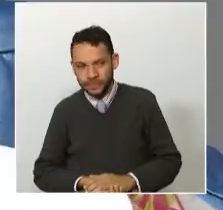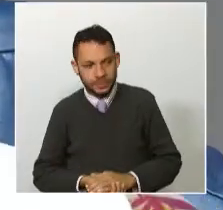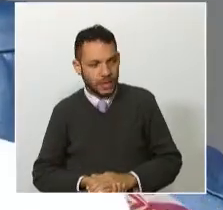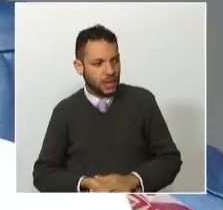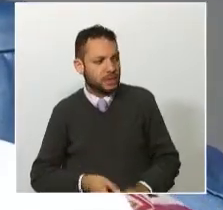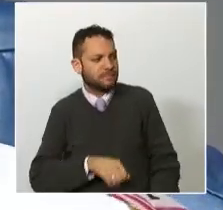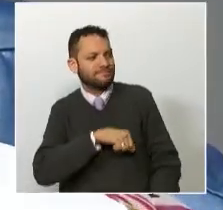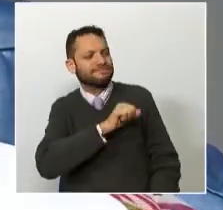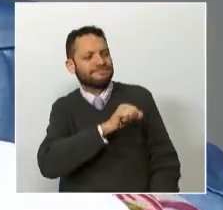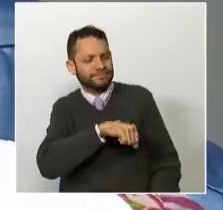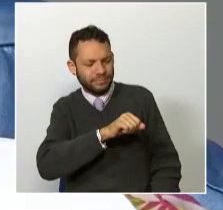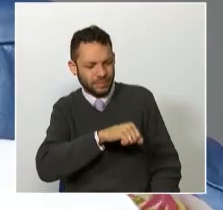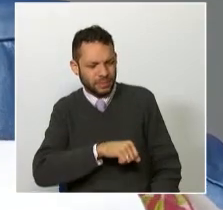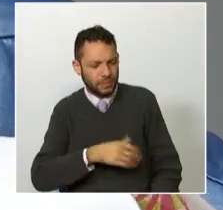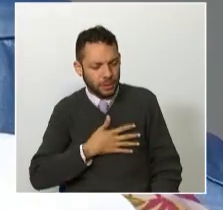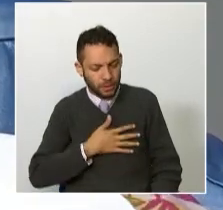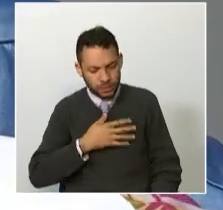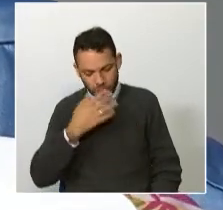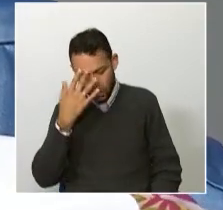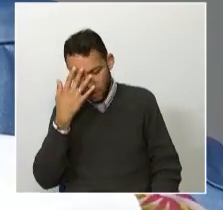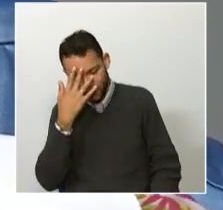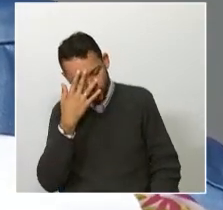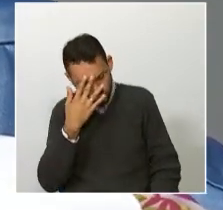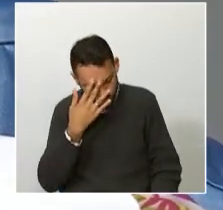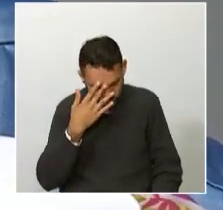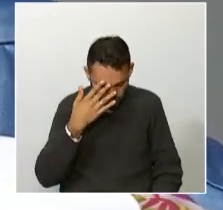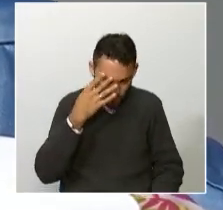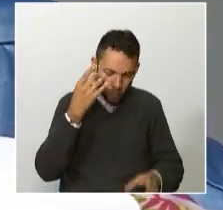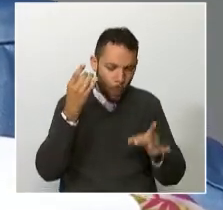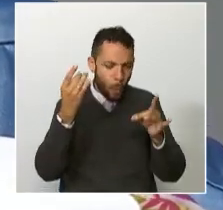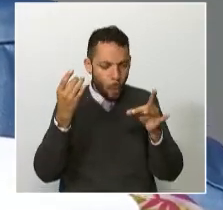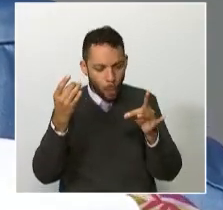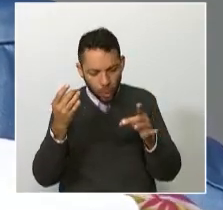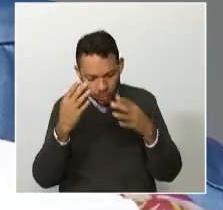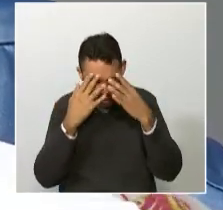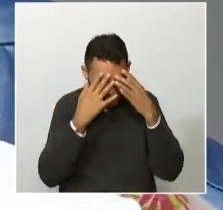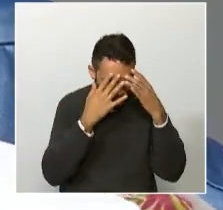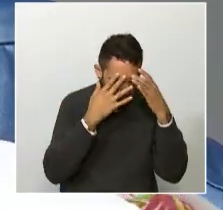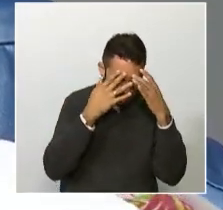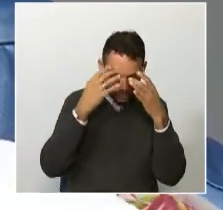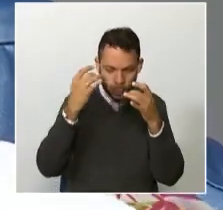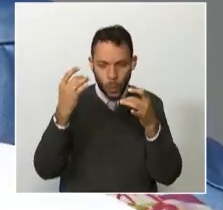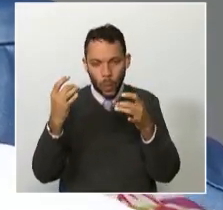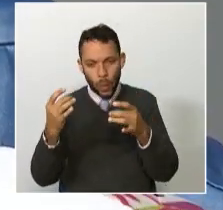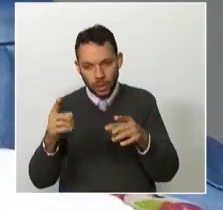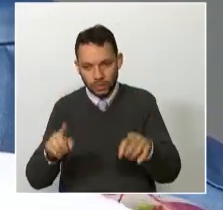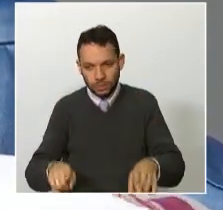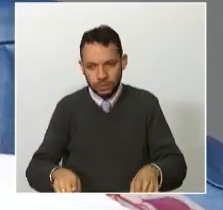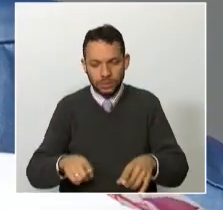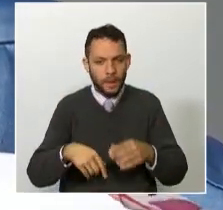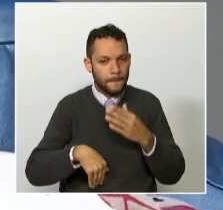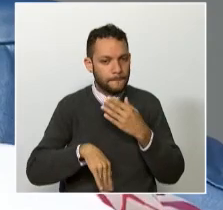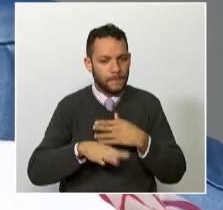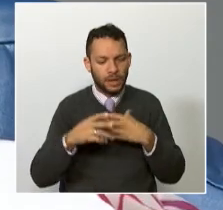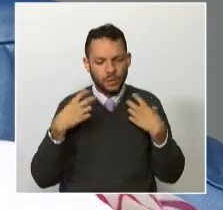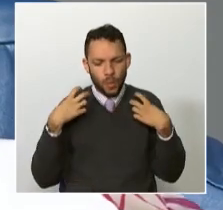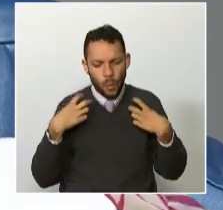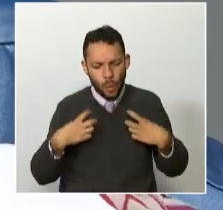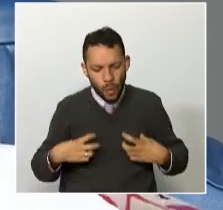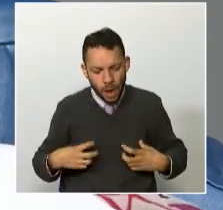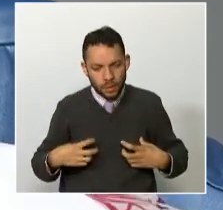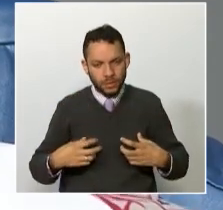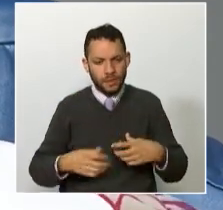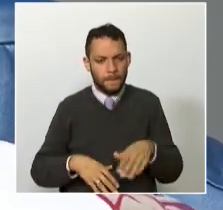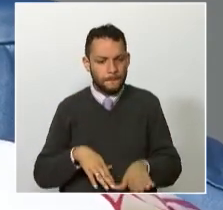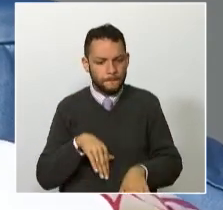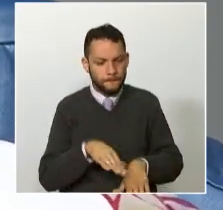Sí, porque pues me duele mucho la cabeza y lo que decía ahora pues la zona lumbar y esta pierna